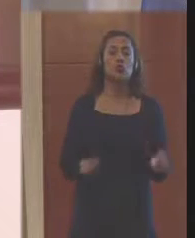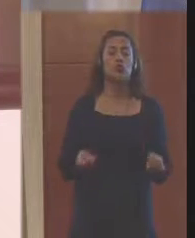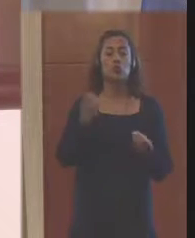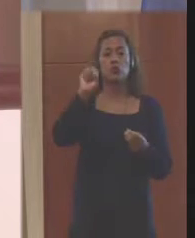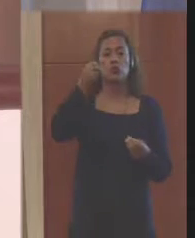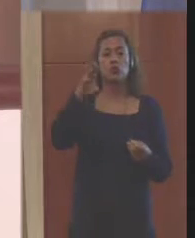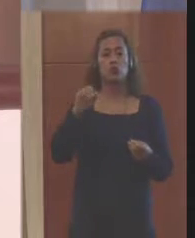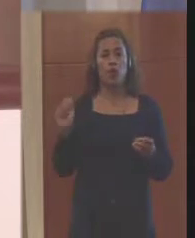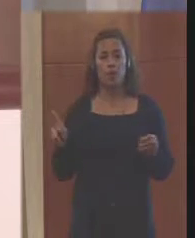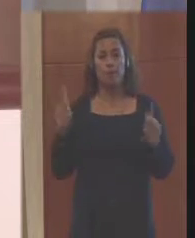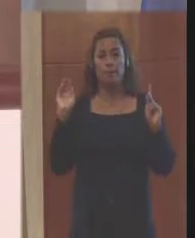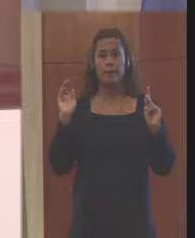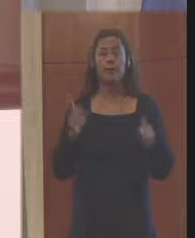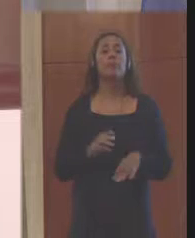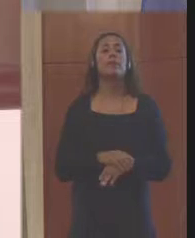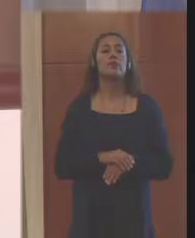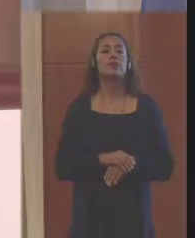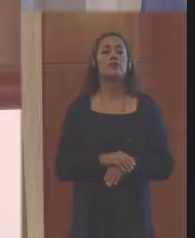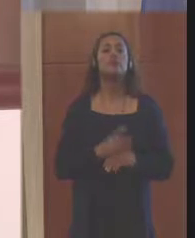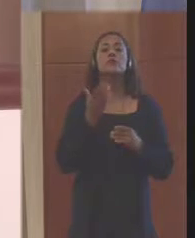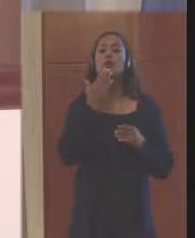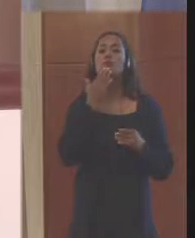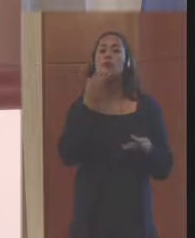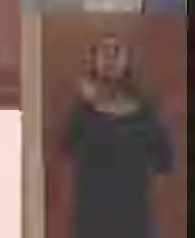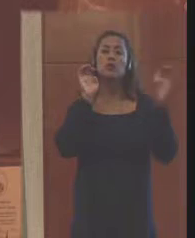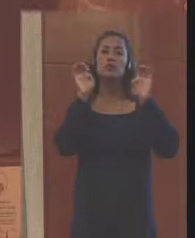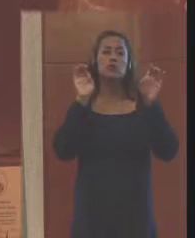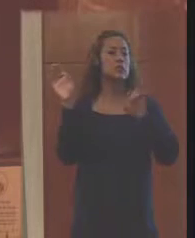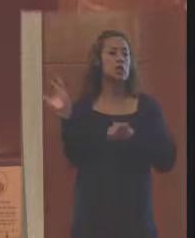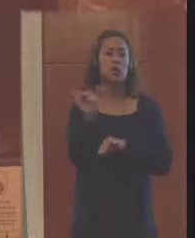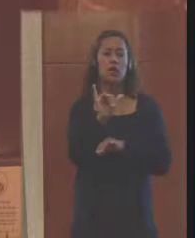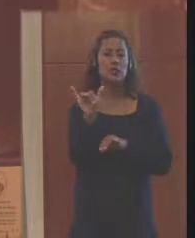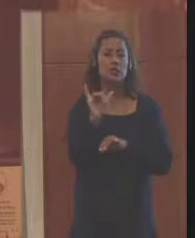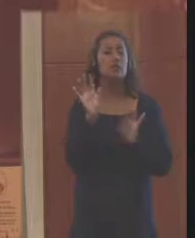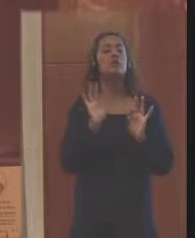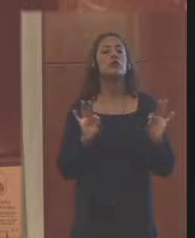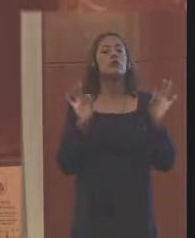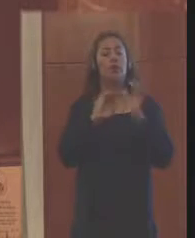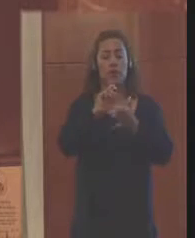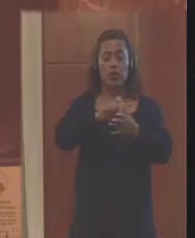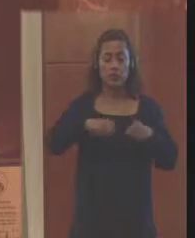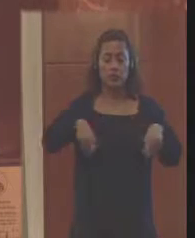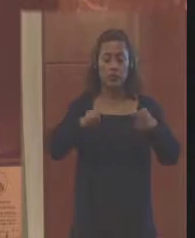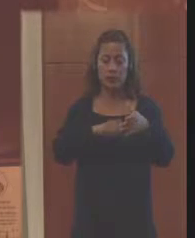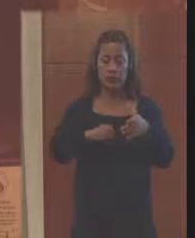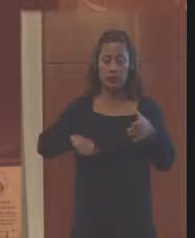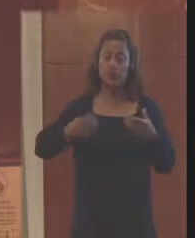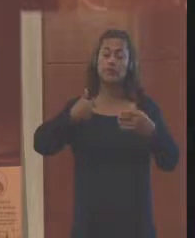similar. Son firmadas pólizas o contratos si fueran instrumentos financieros.